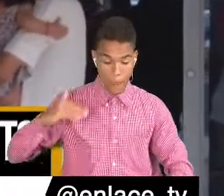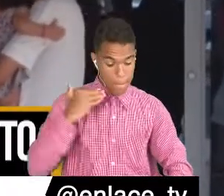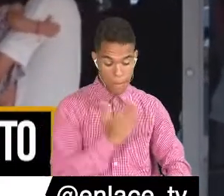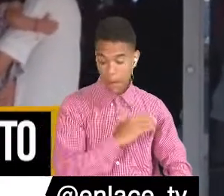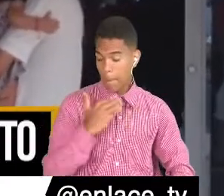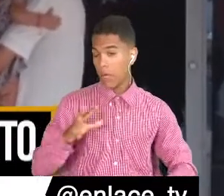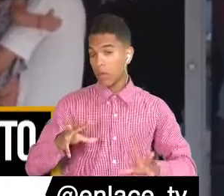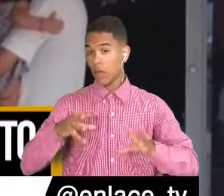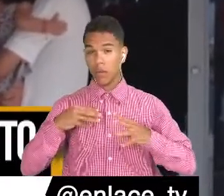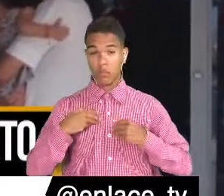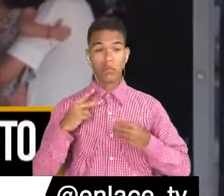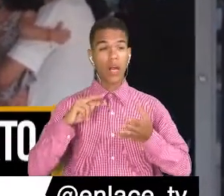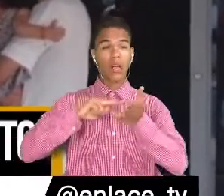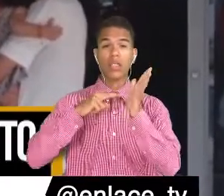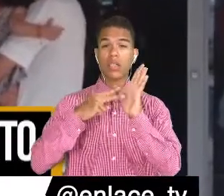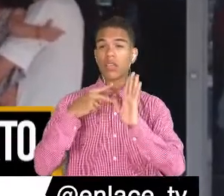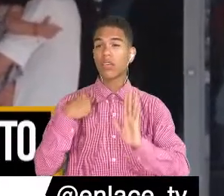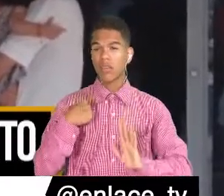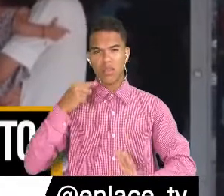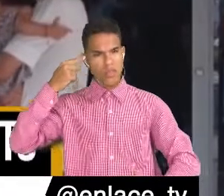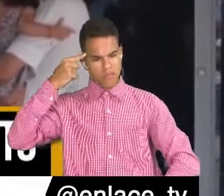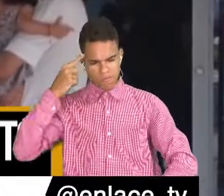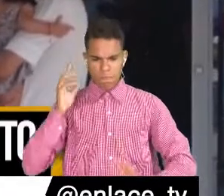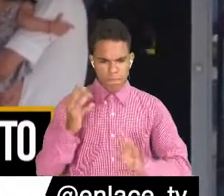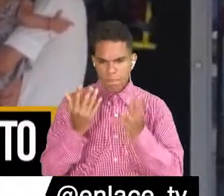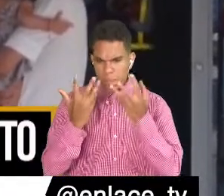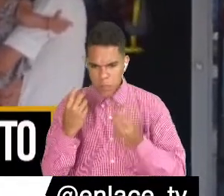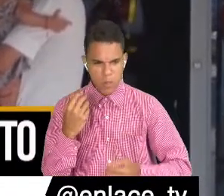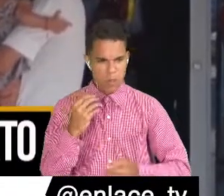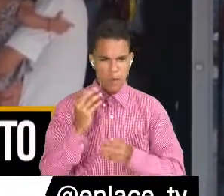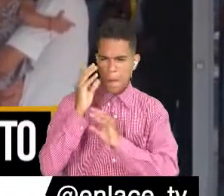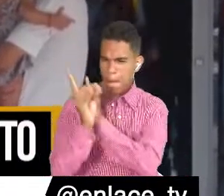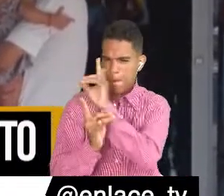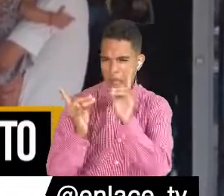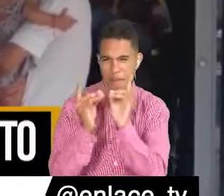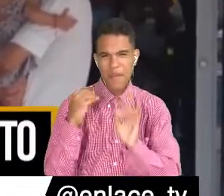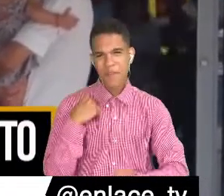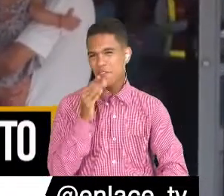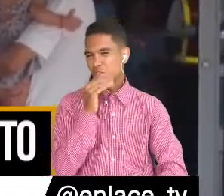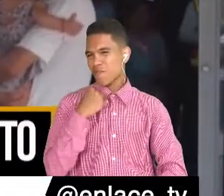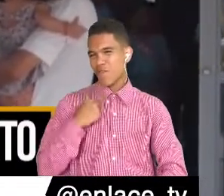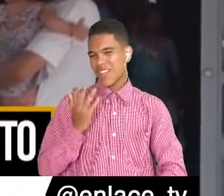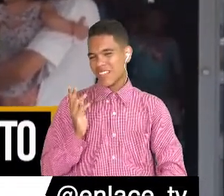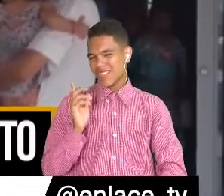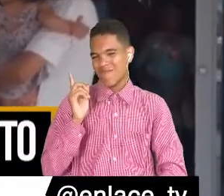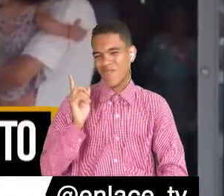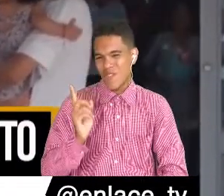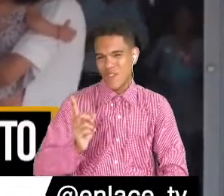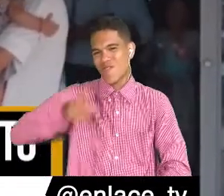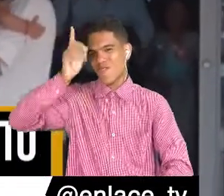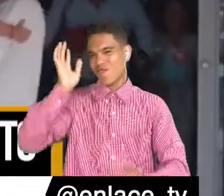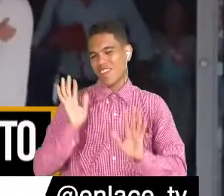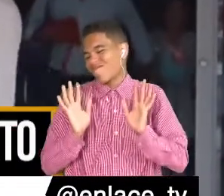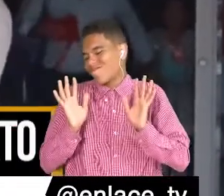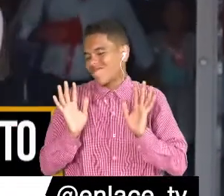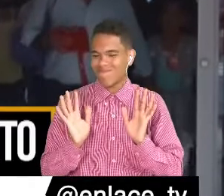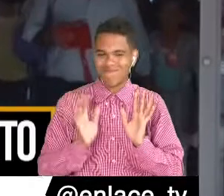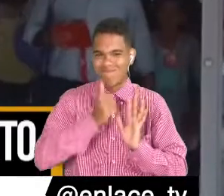No se jugó el juego, creo que se quería por ambos equipos. Queríamos mostrar cosas diferentes,